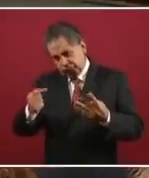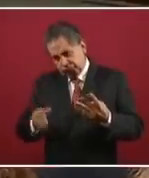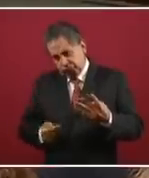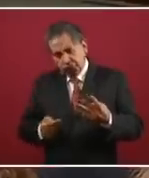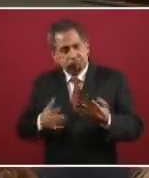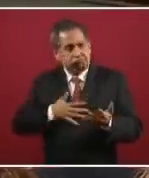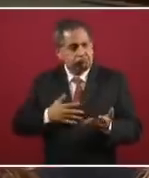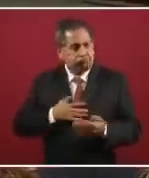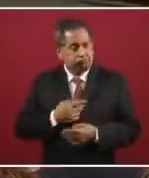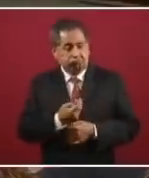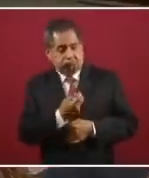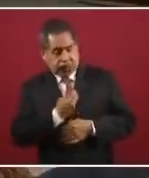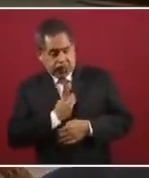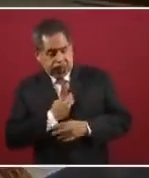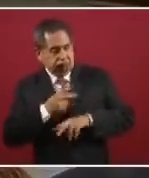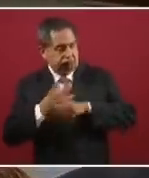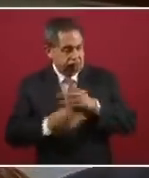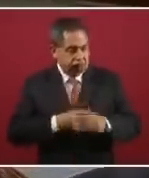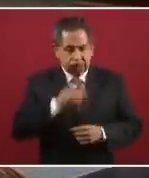ejercer el derecho de réplica